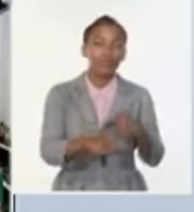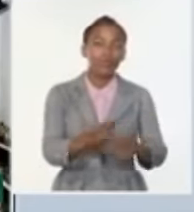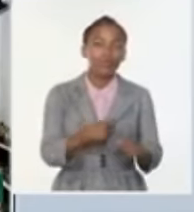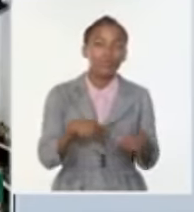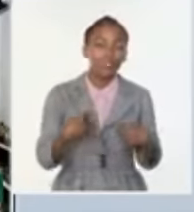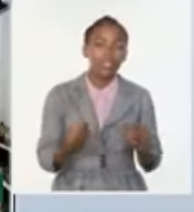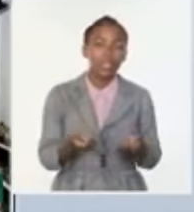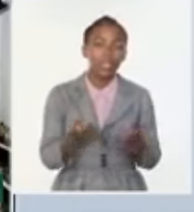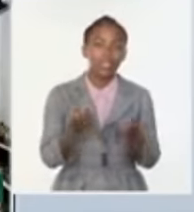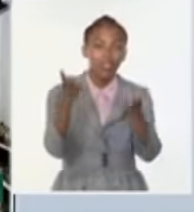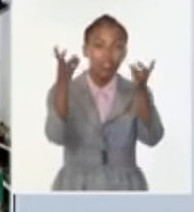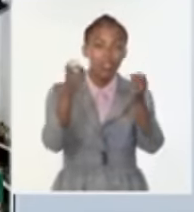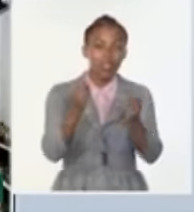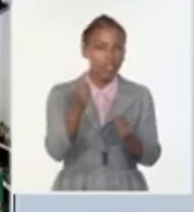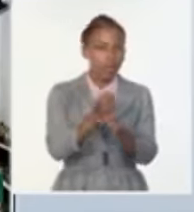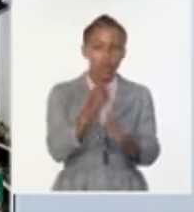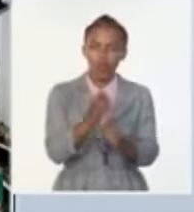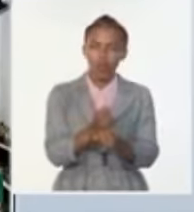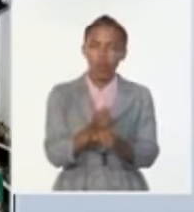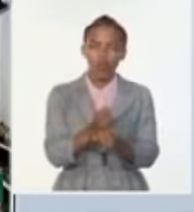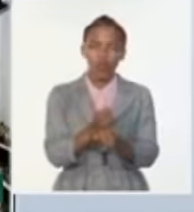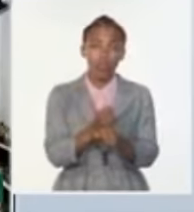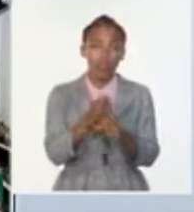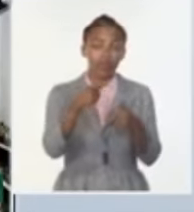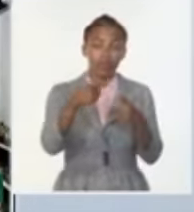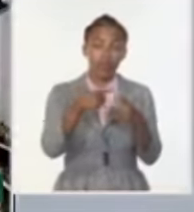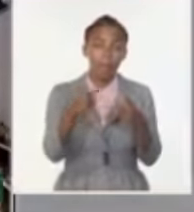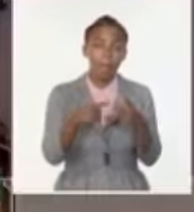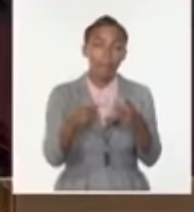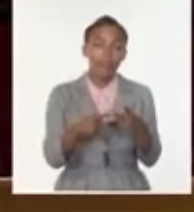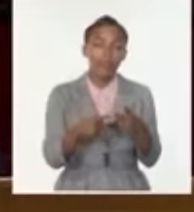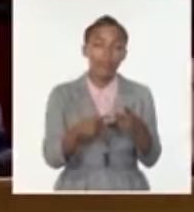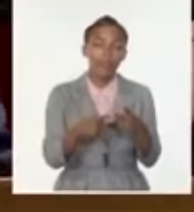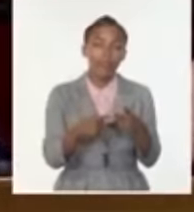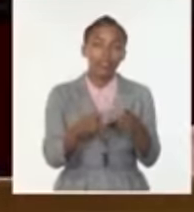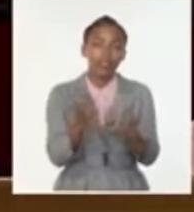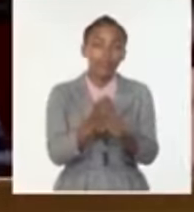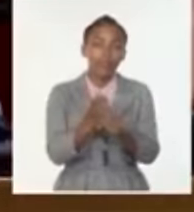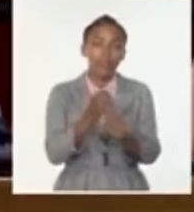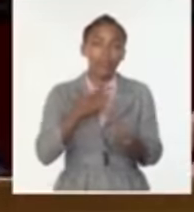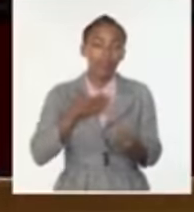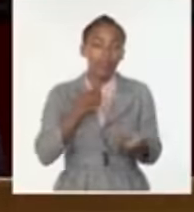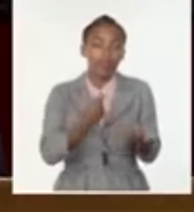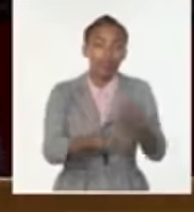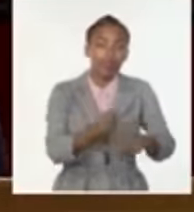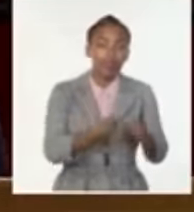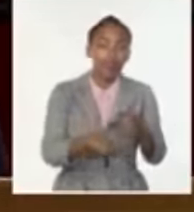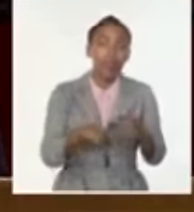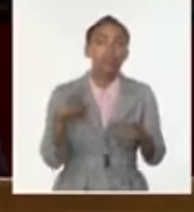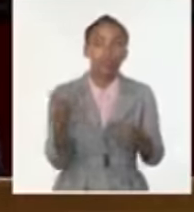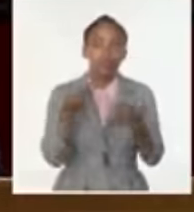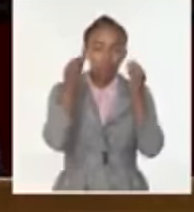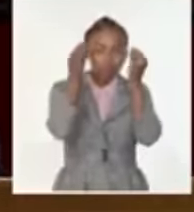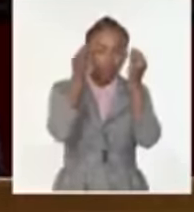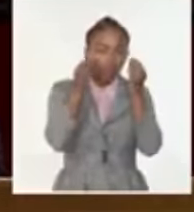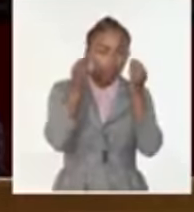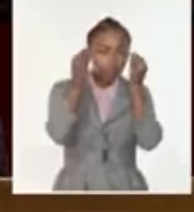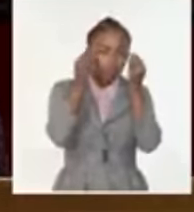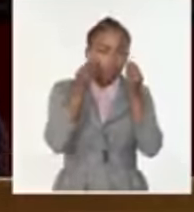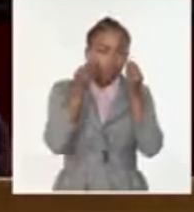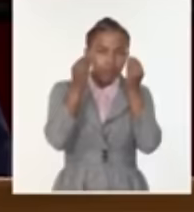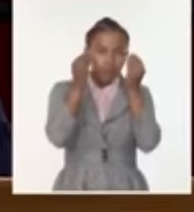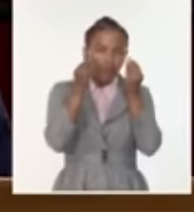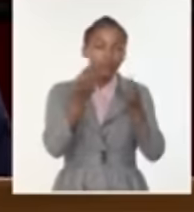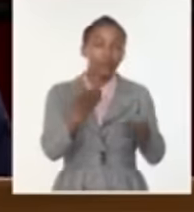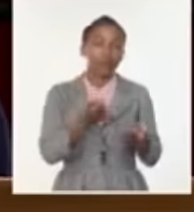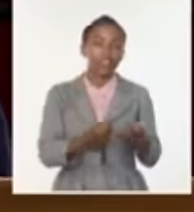nada más, un trabajador por cuenta propia que tenga un negocio que genera muchos ingresos, se va a evaluar, se va a normar por finanzas,